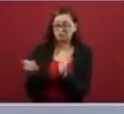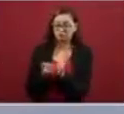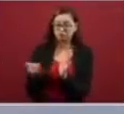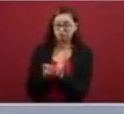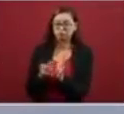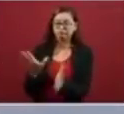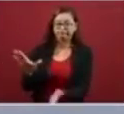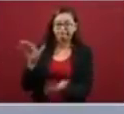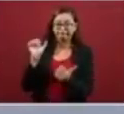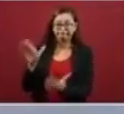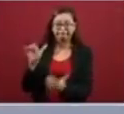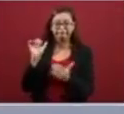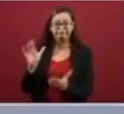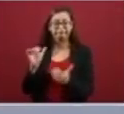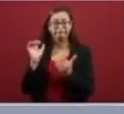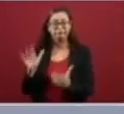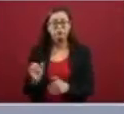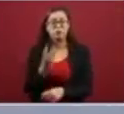aumentó en